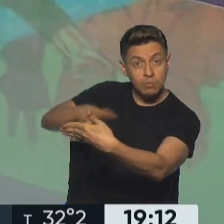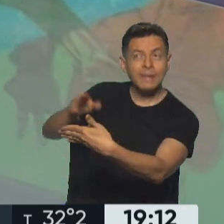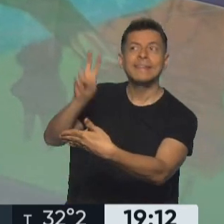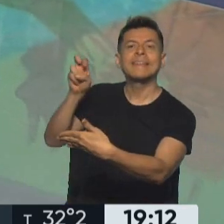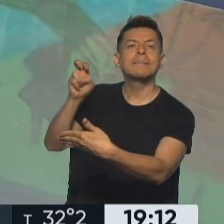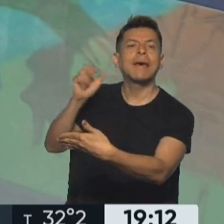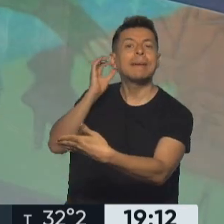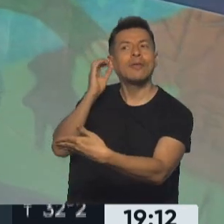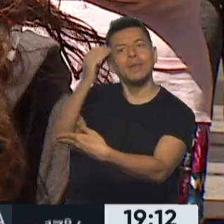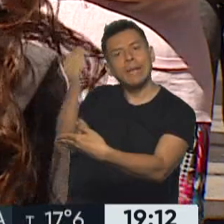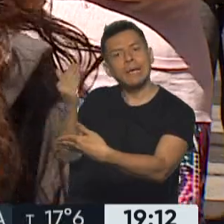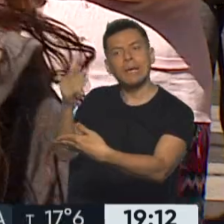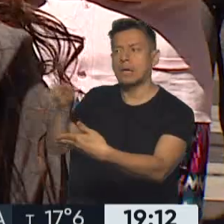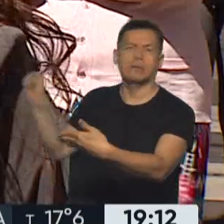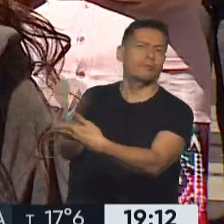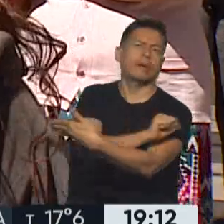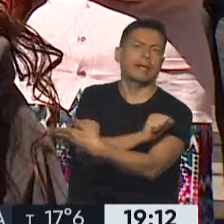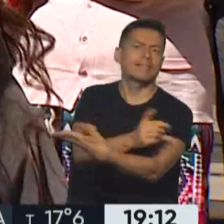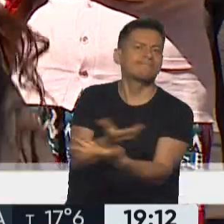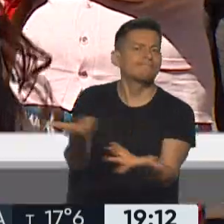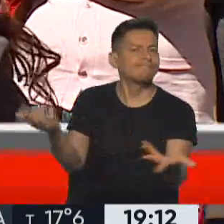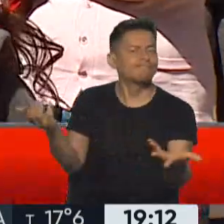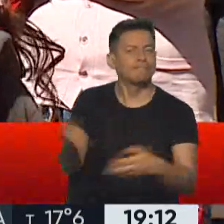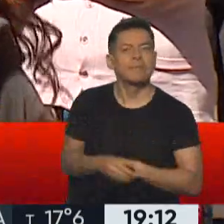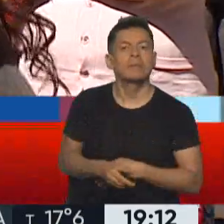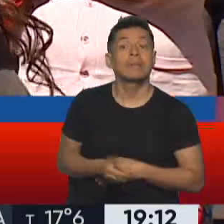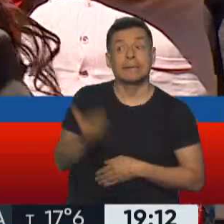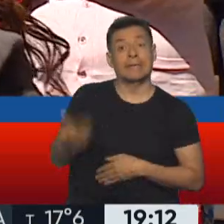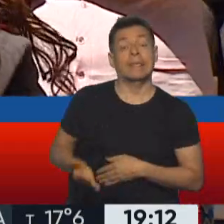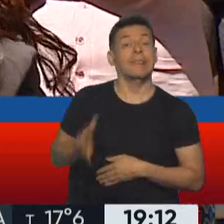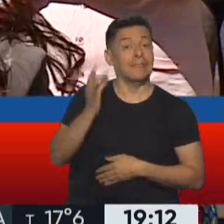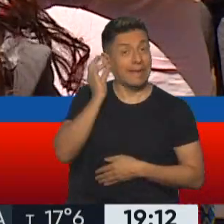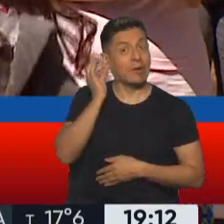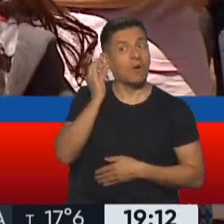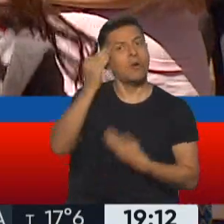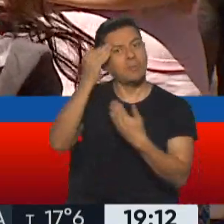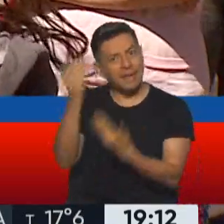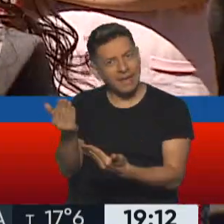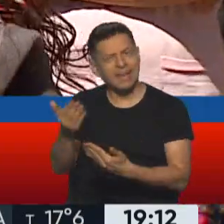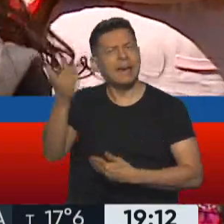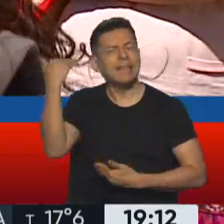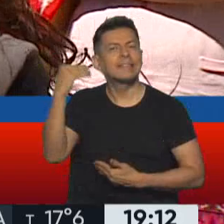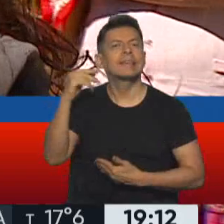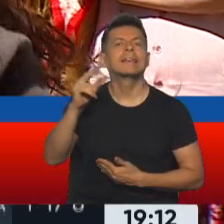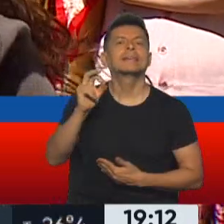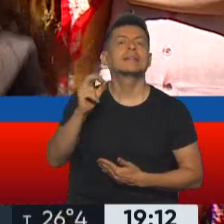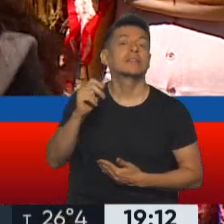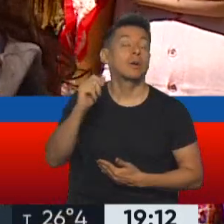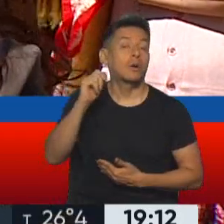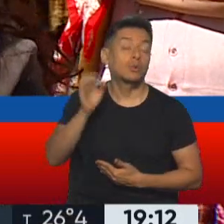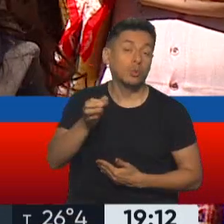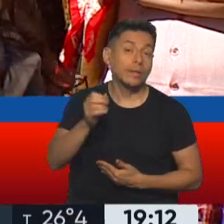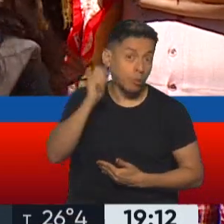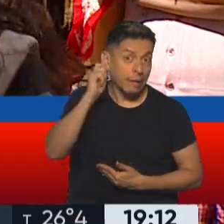no hay más para homenajear a diego en el día de su cumpleaños fue el 30 de octubre el